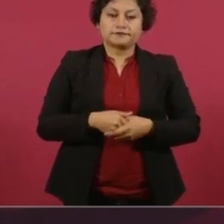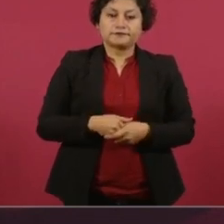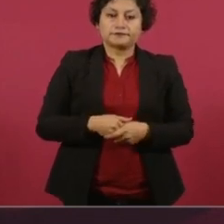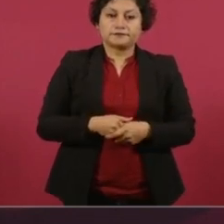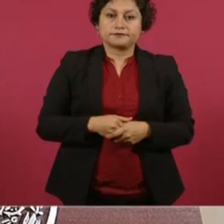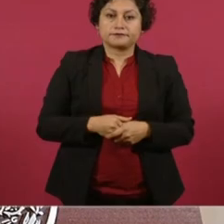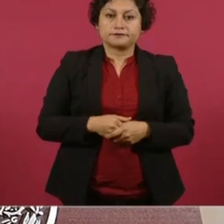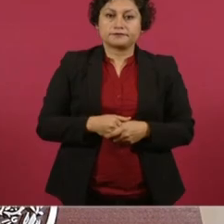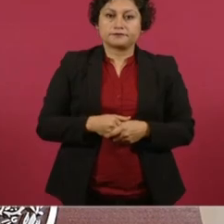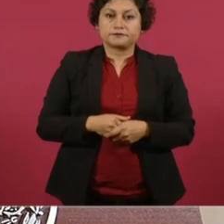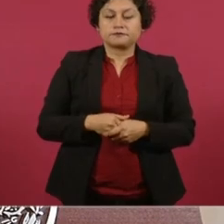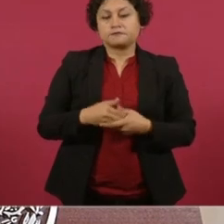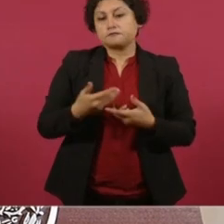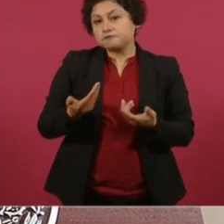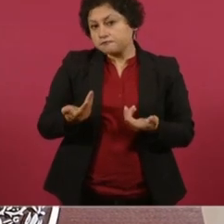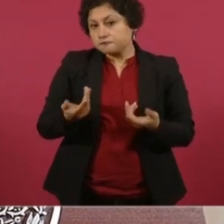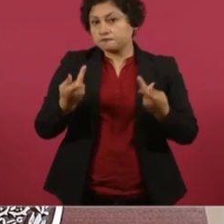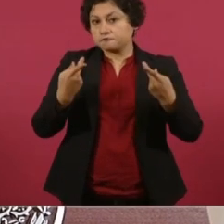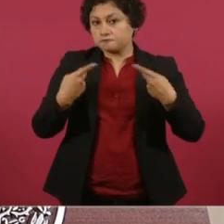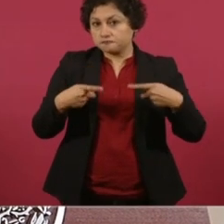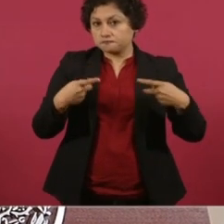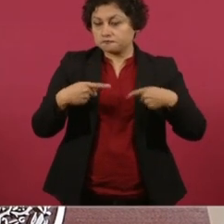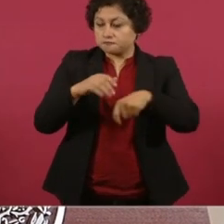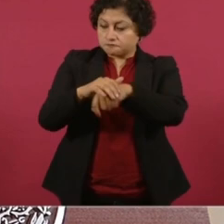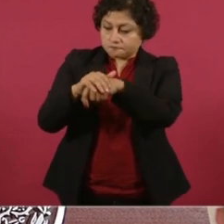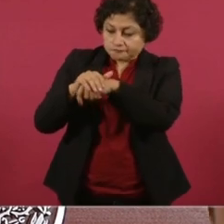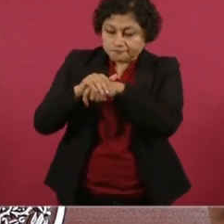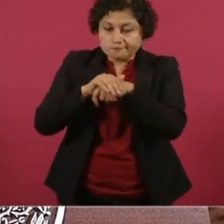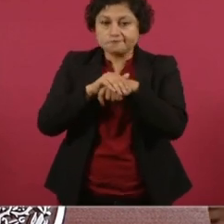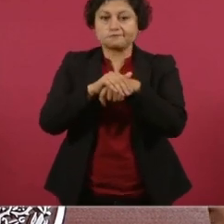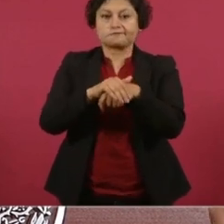vecinos, amigos,